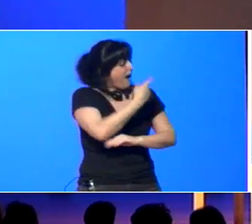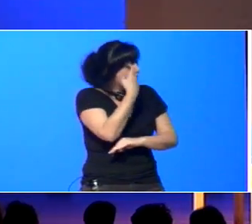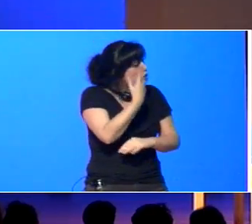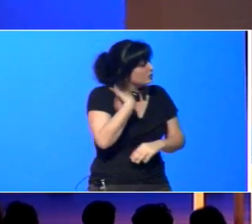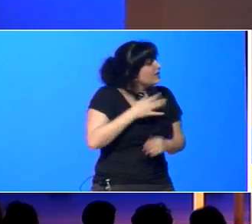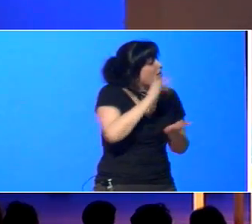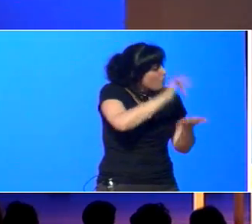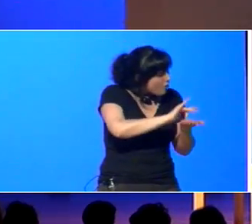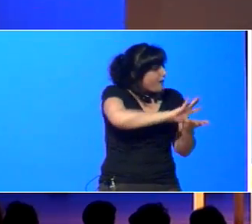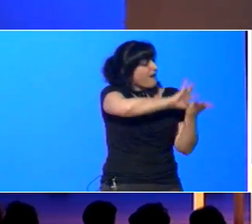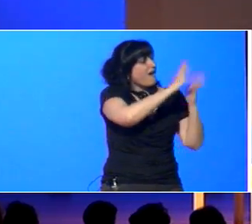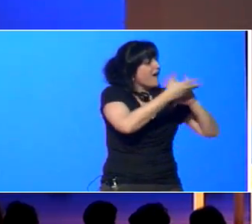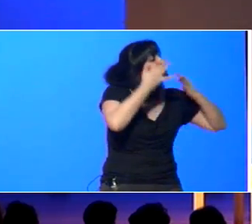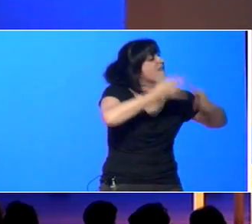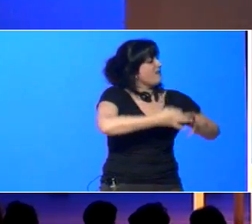principio. Efectivamente.